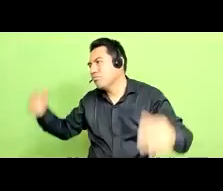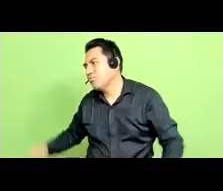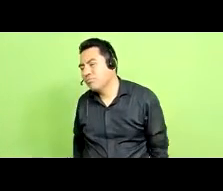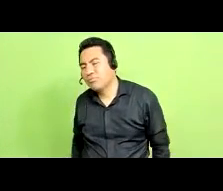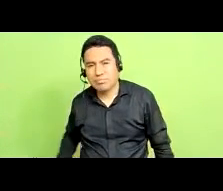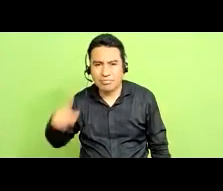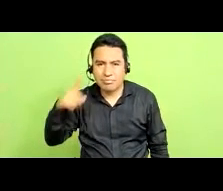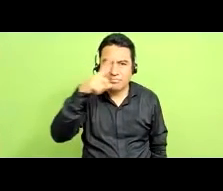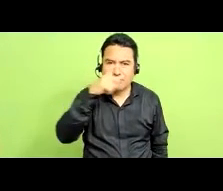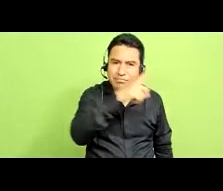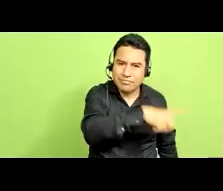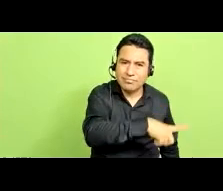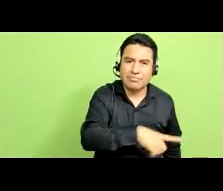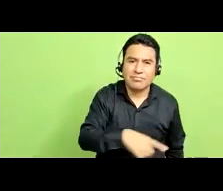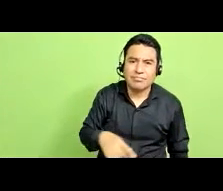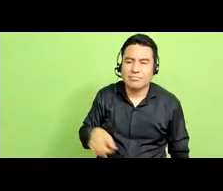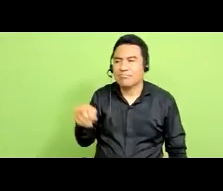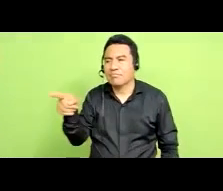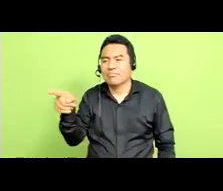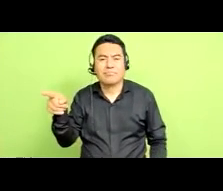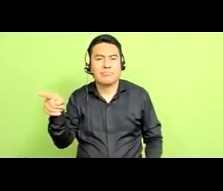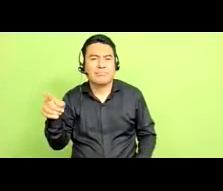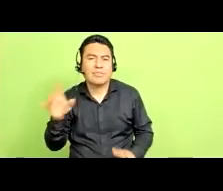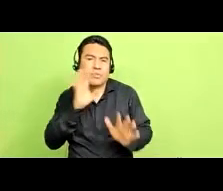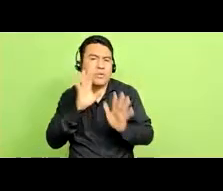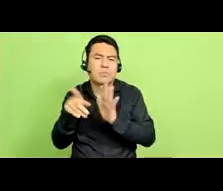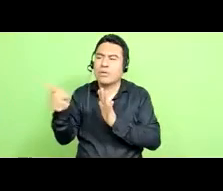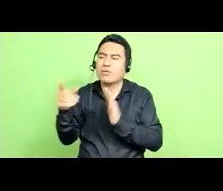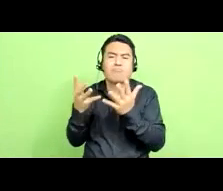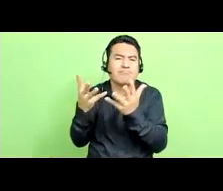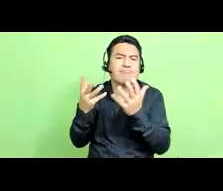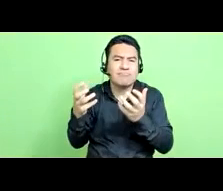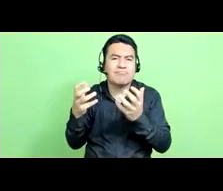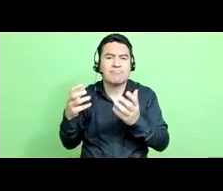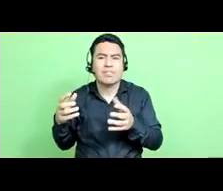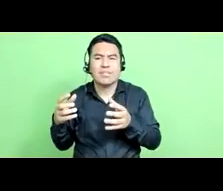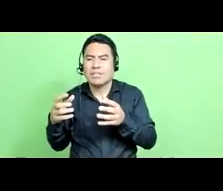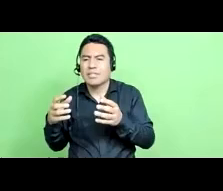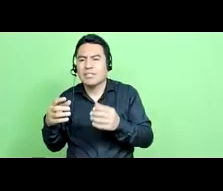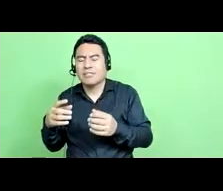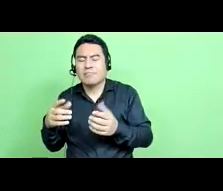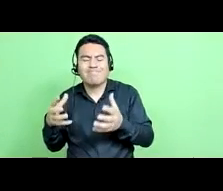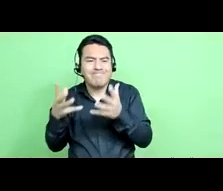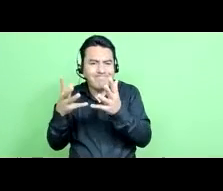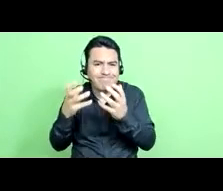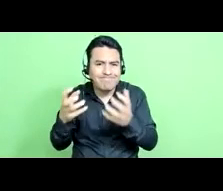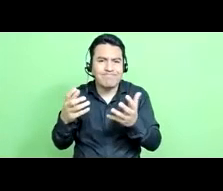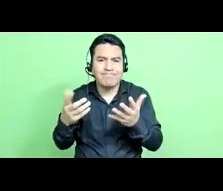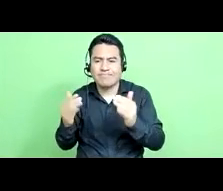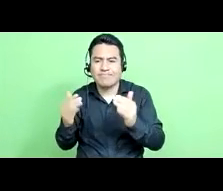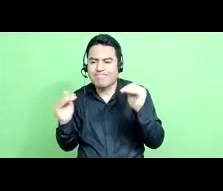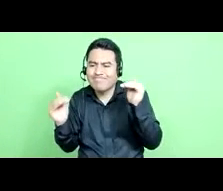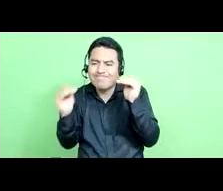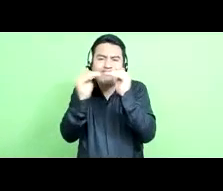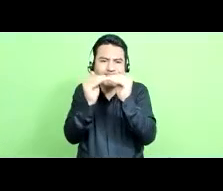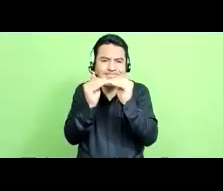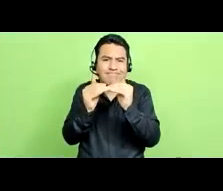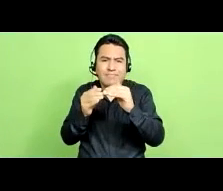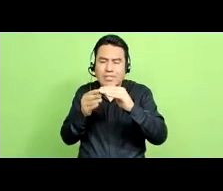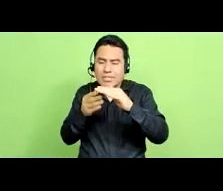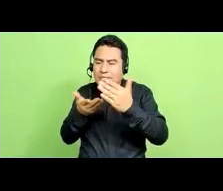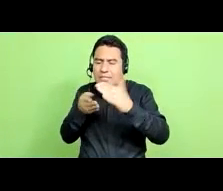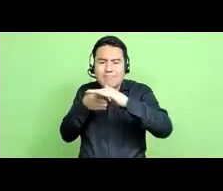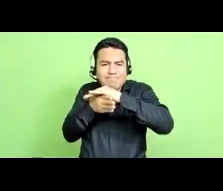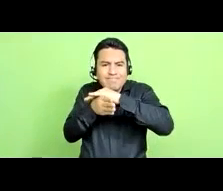junta administrativa tratando de modernizar de estar a la par con el tema y